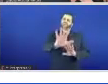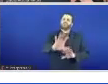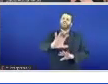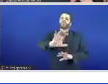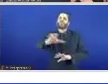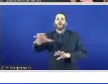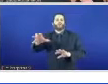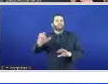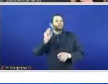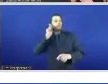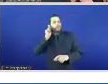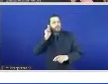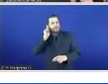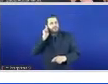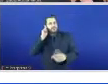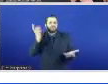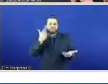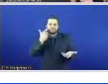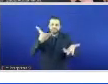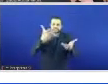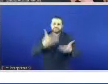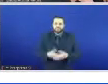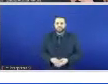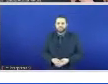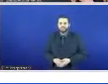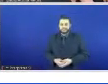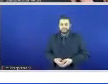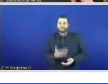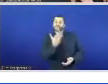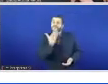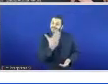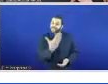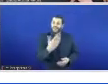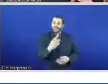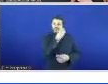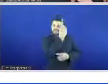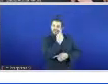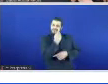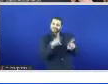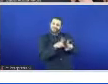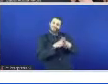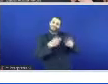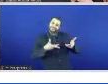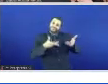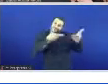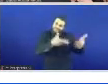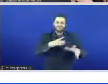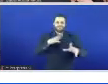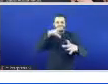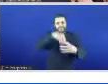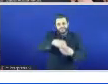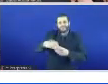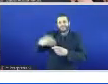Bueno, en general, yo muchas gracias, agradezco por la invitación al gobierno de México, al gobierno de Francia, a